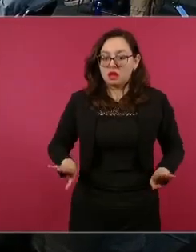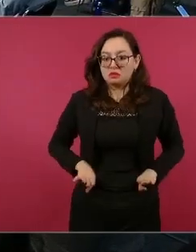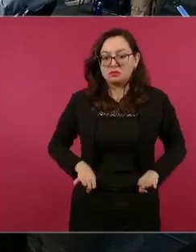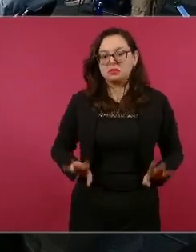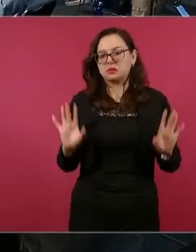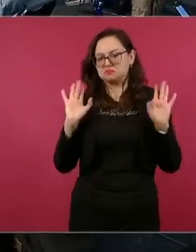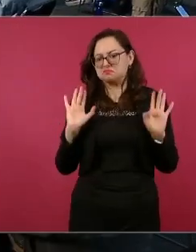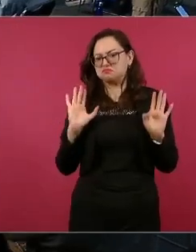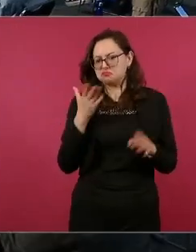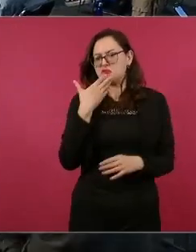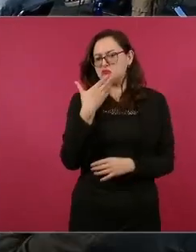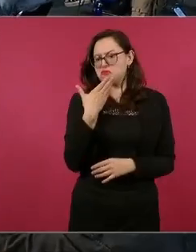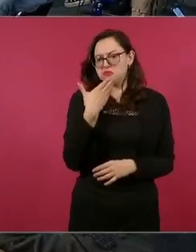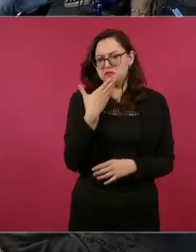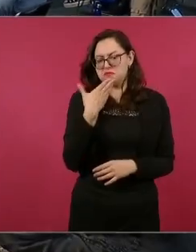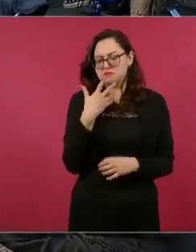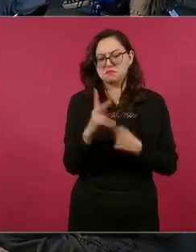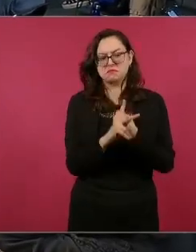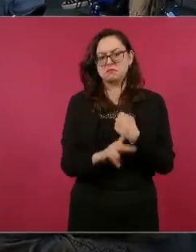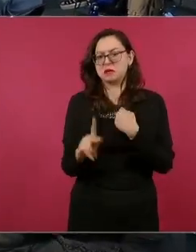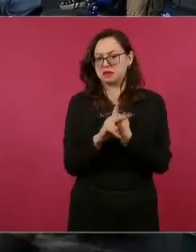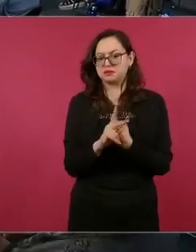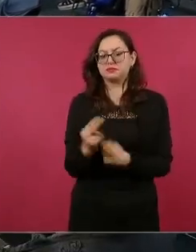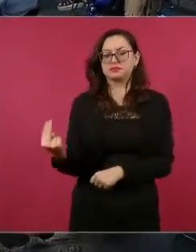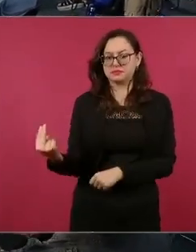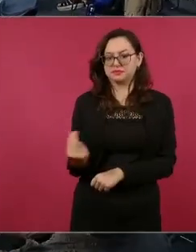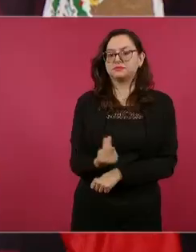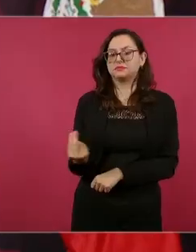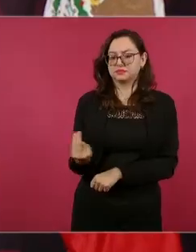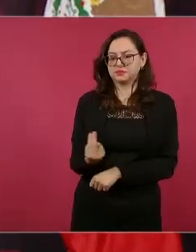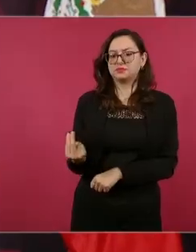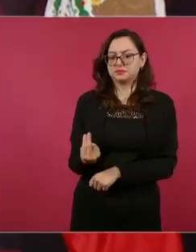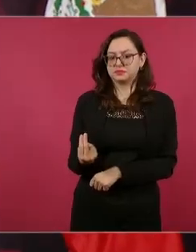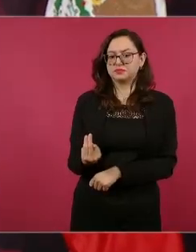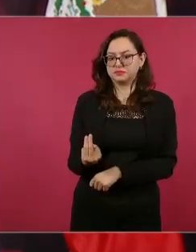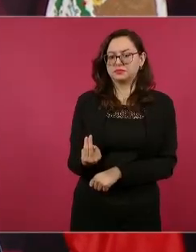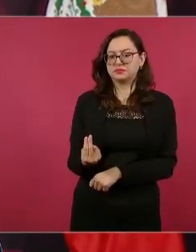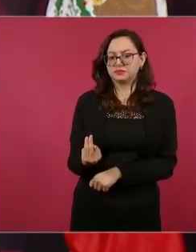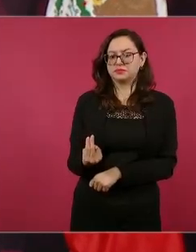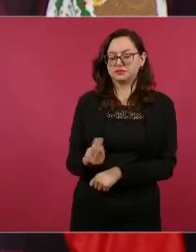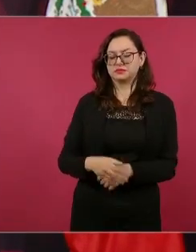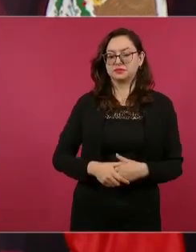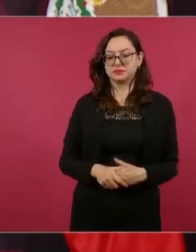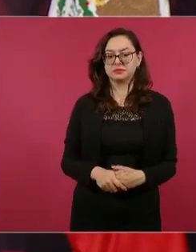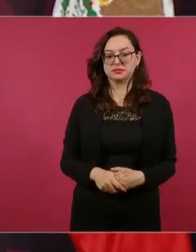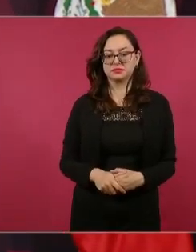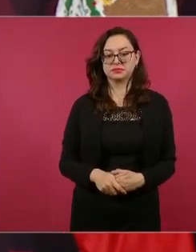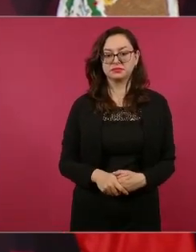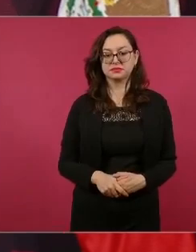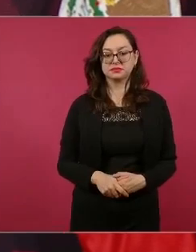y eso es bueno para el país. Y ya no seguir